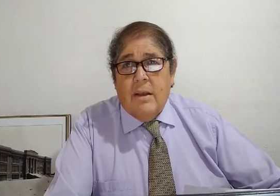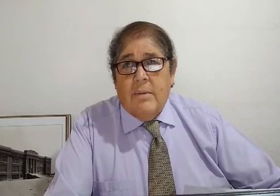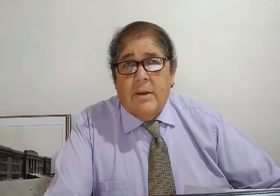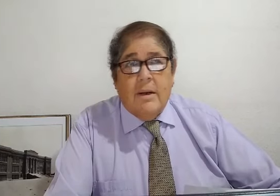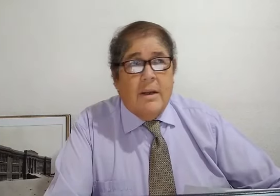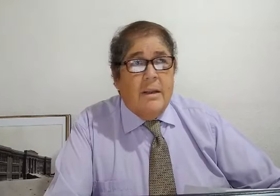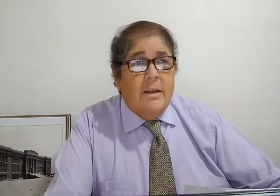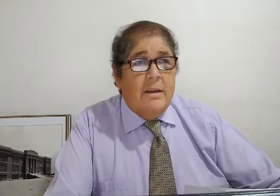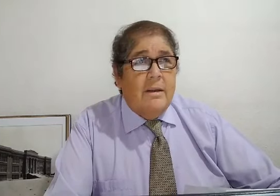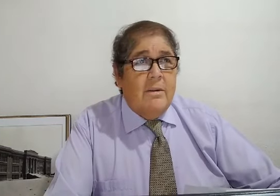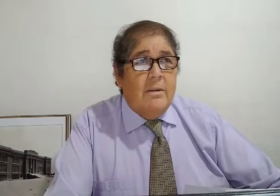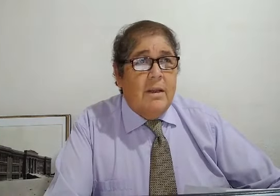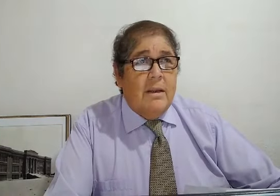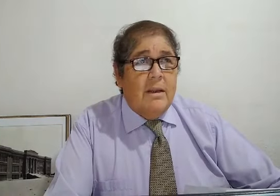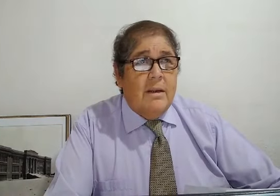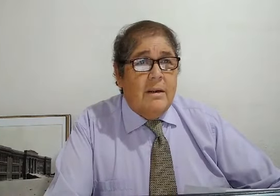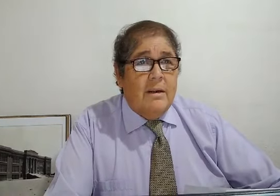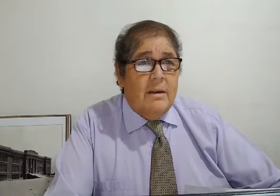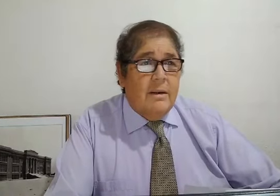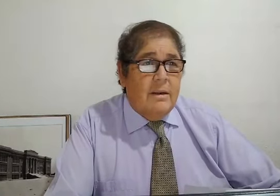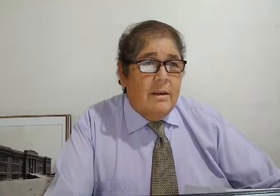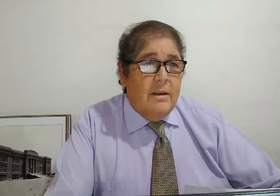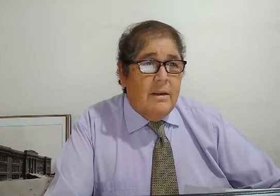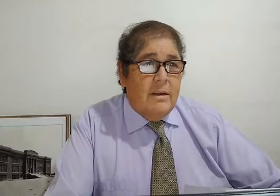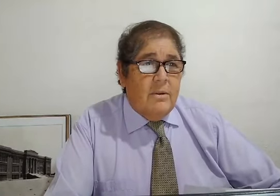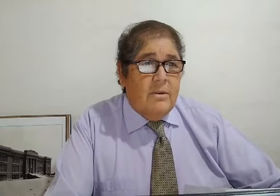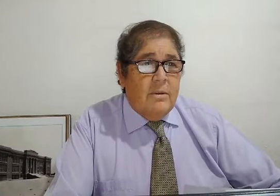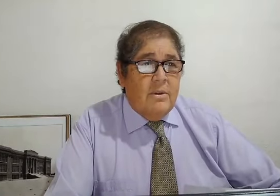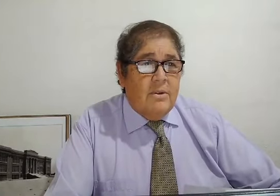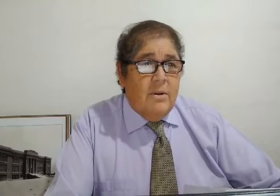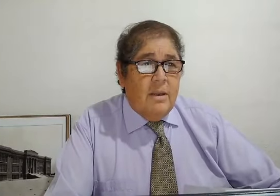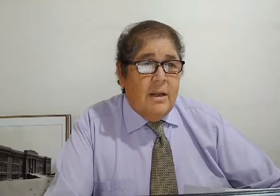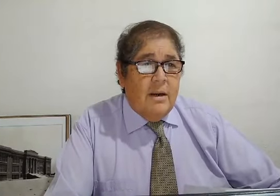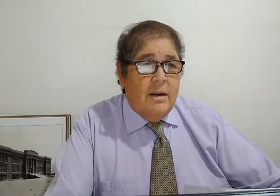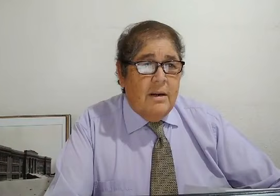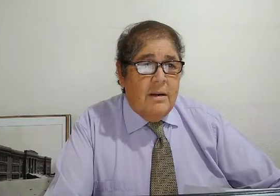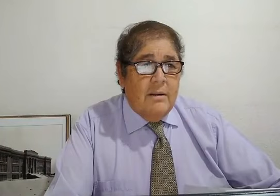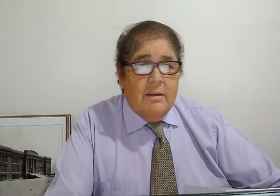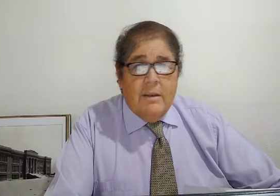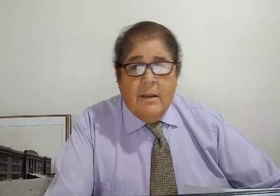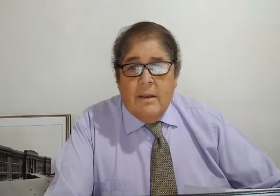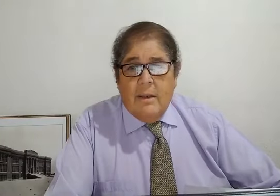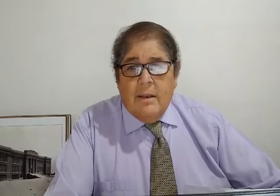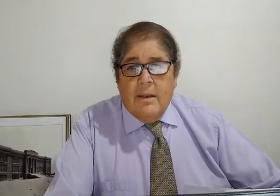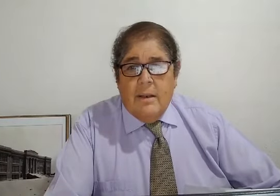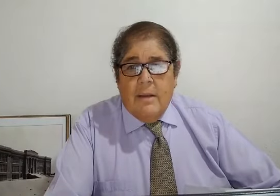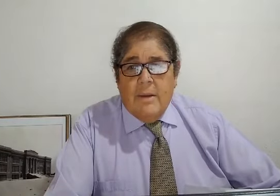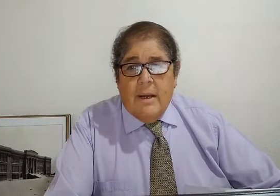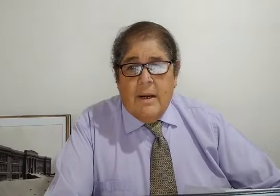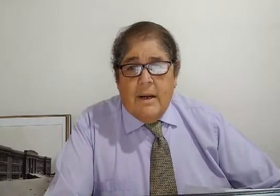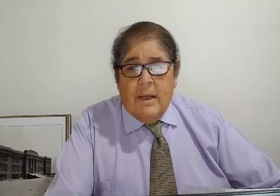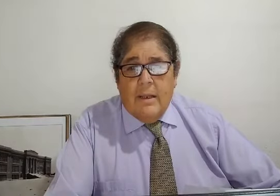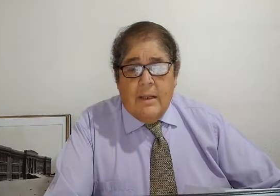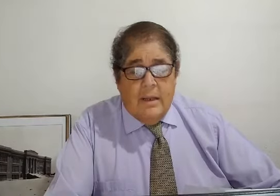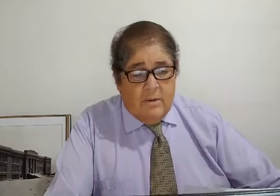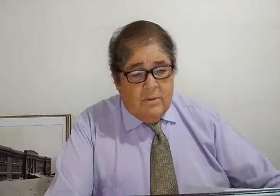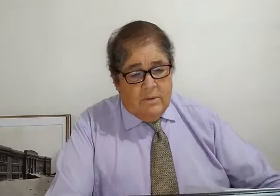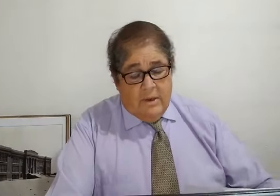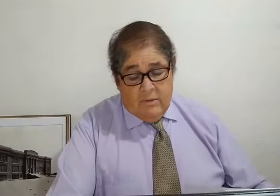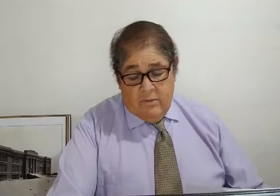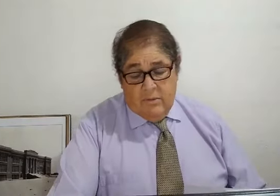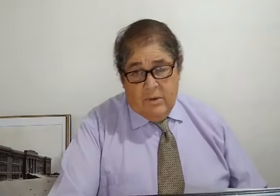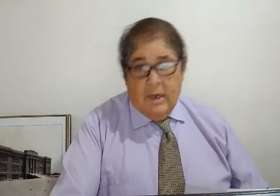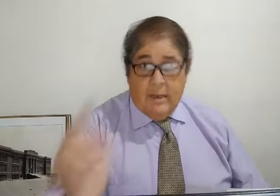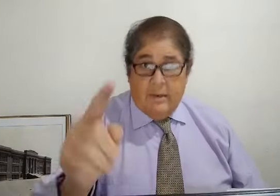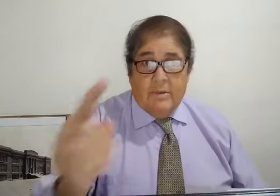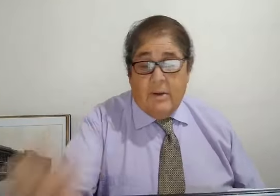A ver, alcalde, ¿dónde anda? No se me esconda. Ya ve que el alcalde Arturo González